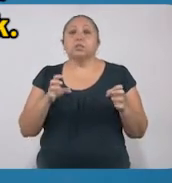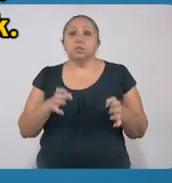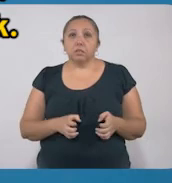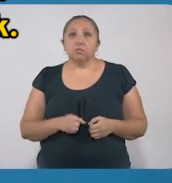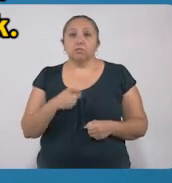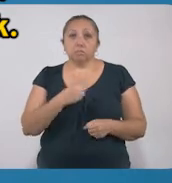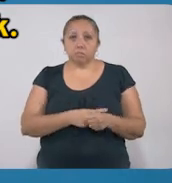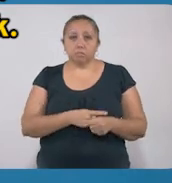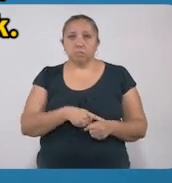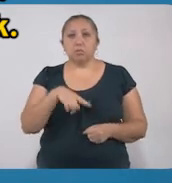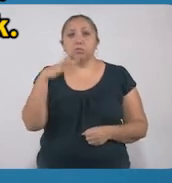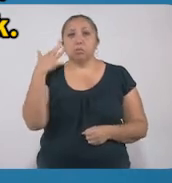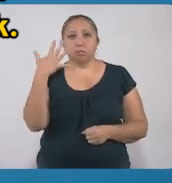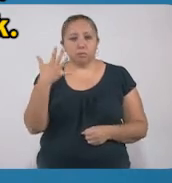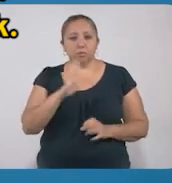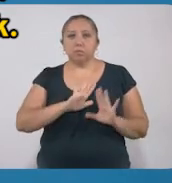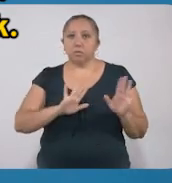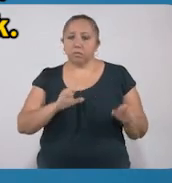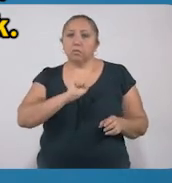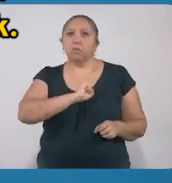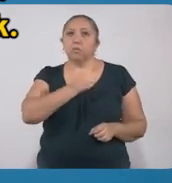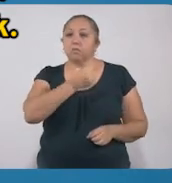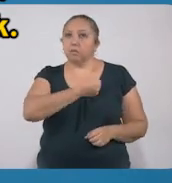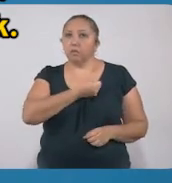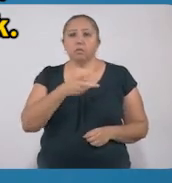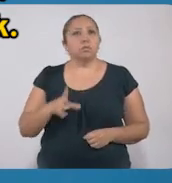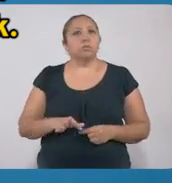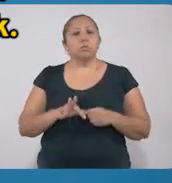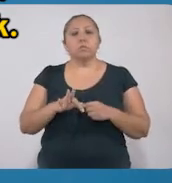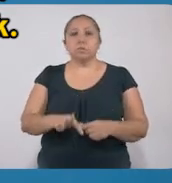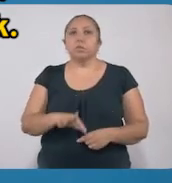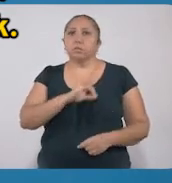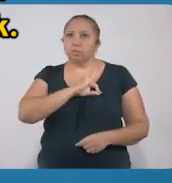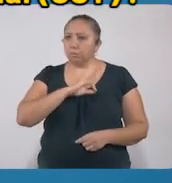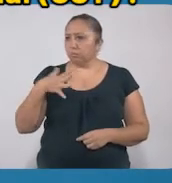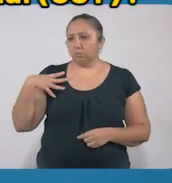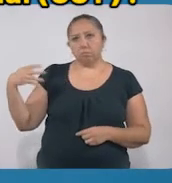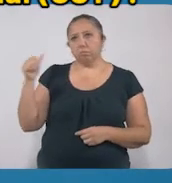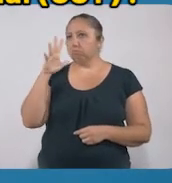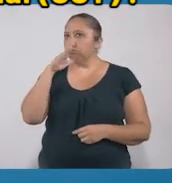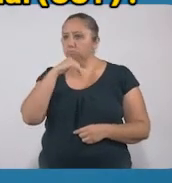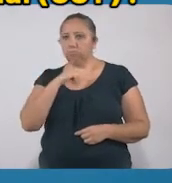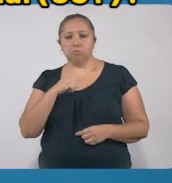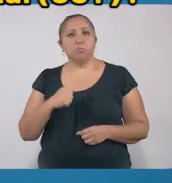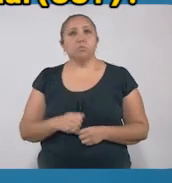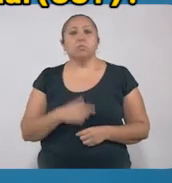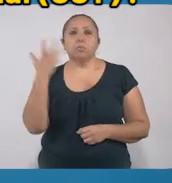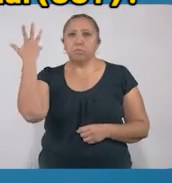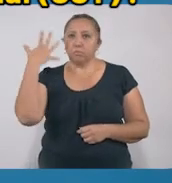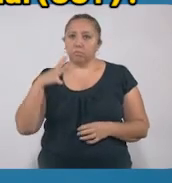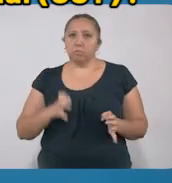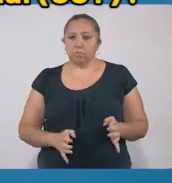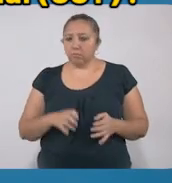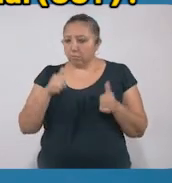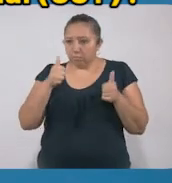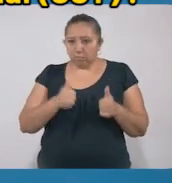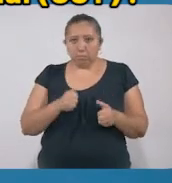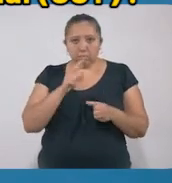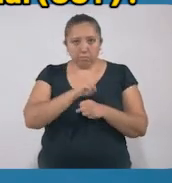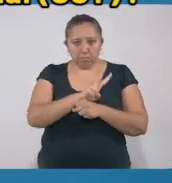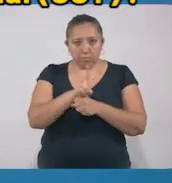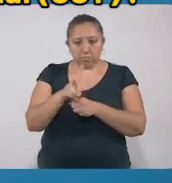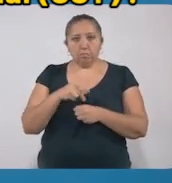confirmados, 55 ya se han recuperado, no presentan síntomas ni pueden contagiar. 10 están estables, aislados,